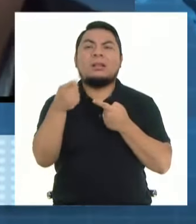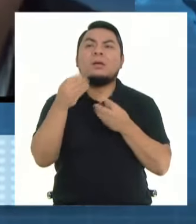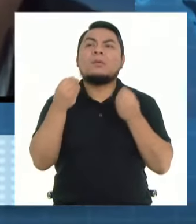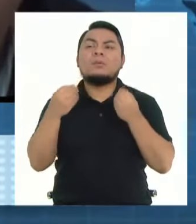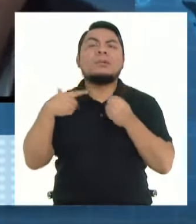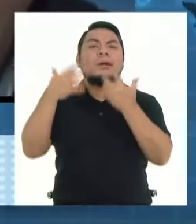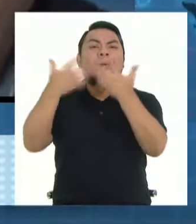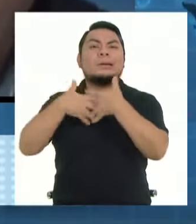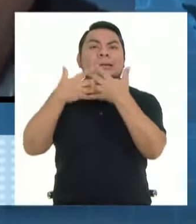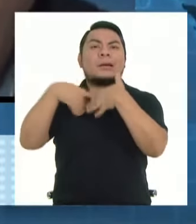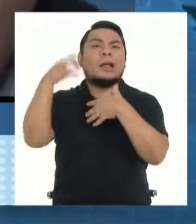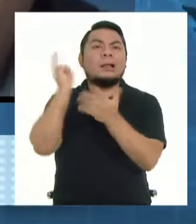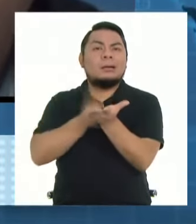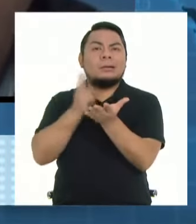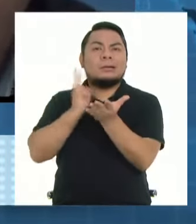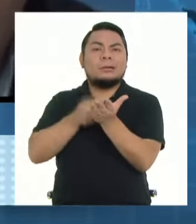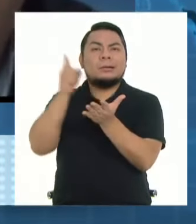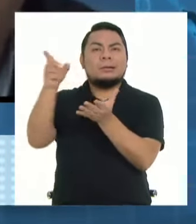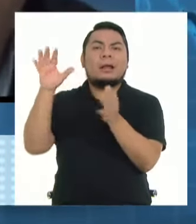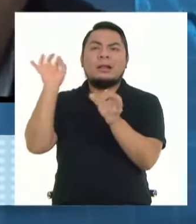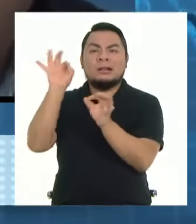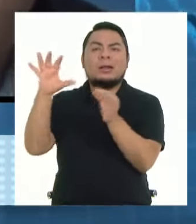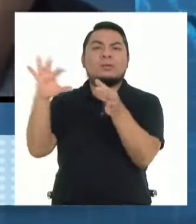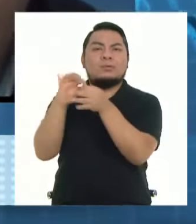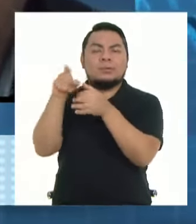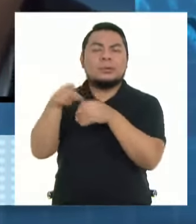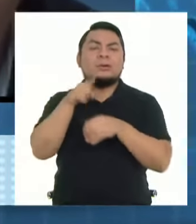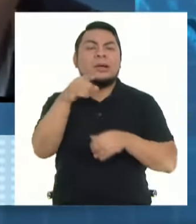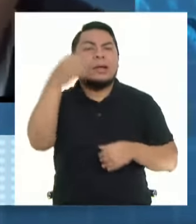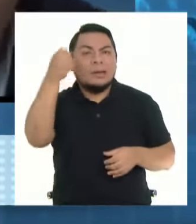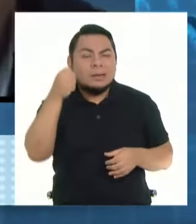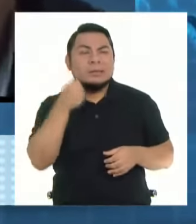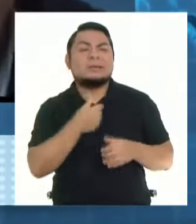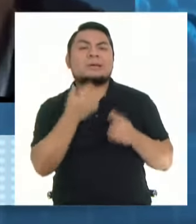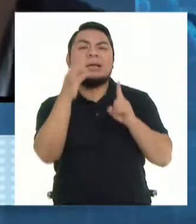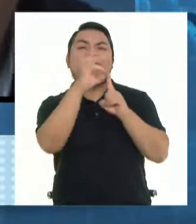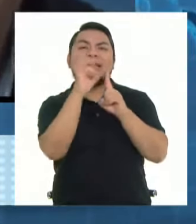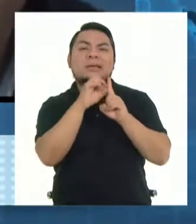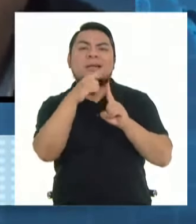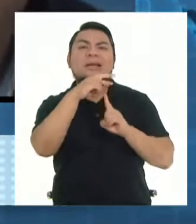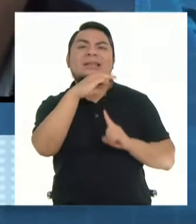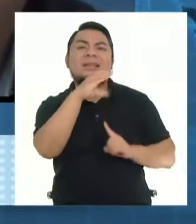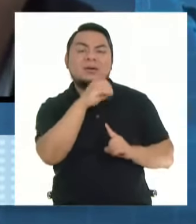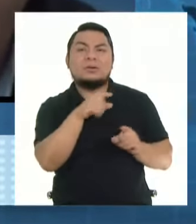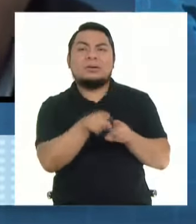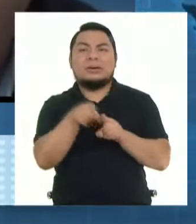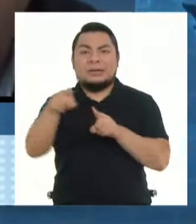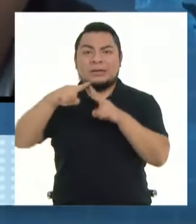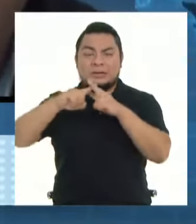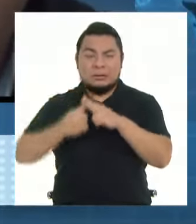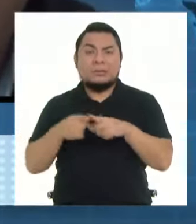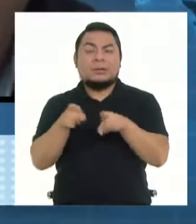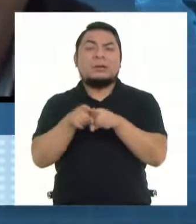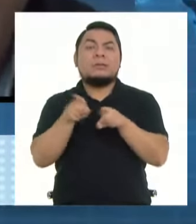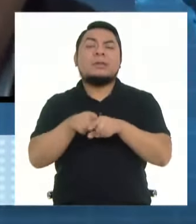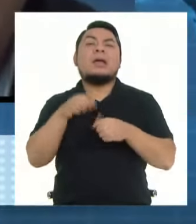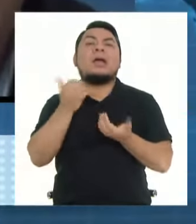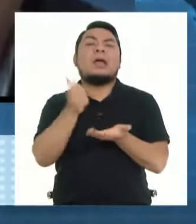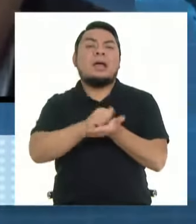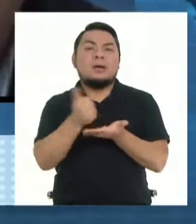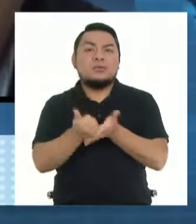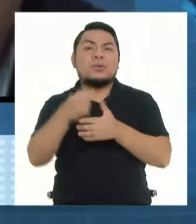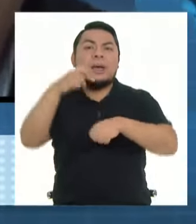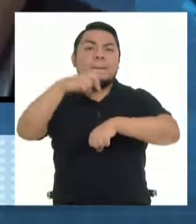monopolios importadores. En el caso de la leche, por ejemplo, el caso del trigo, y ahí está comenzando el tema del arroz, el tema de la